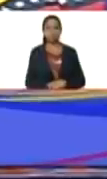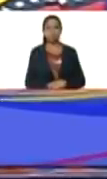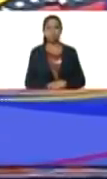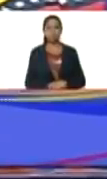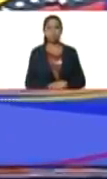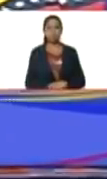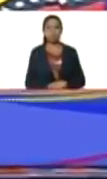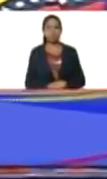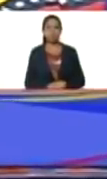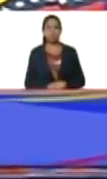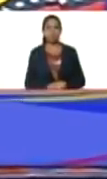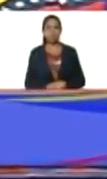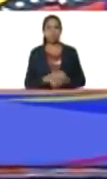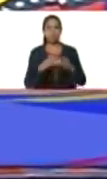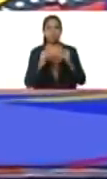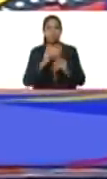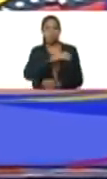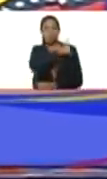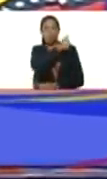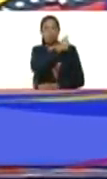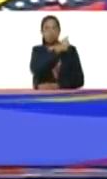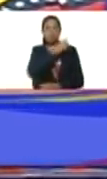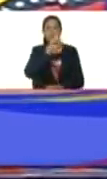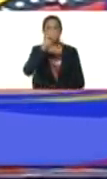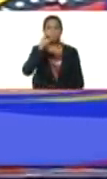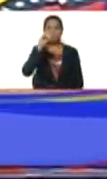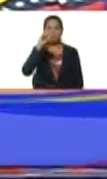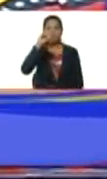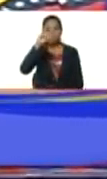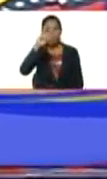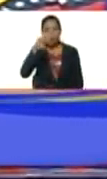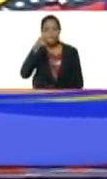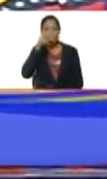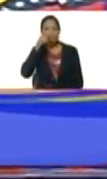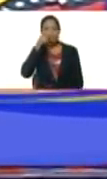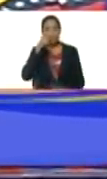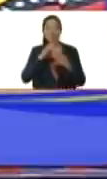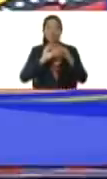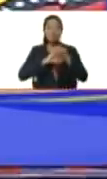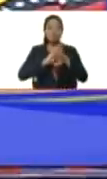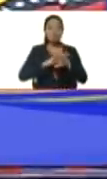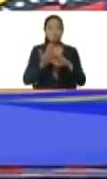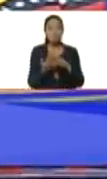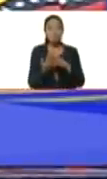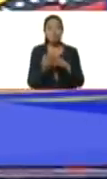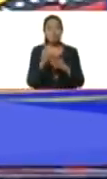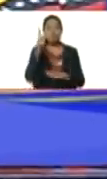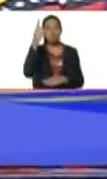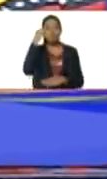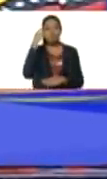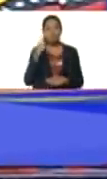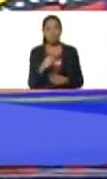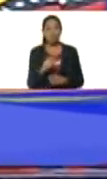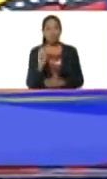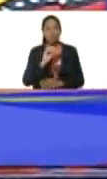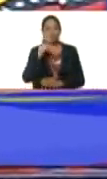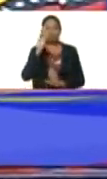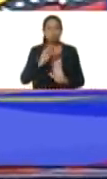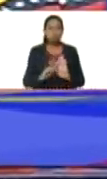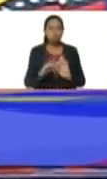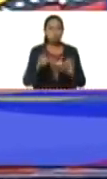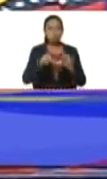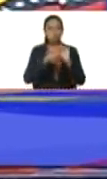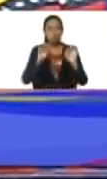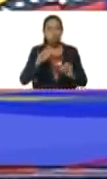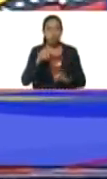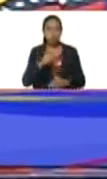Todos los jefes de la SODI deben estar pendientes, porque en 24 horas o menos se